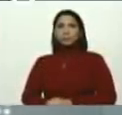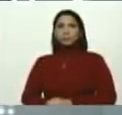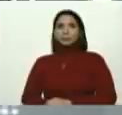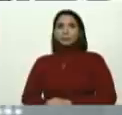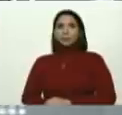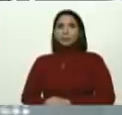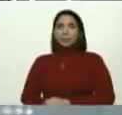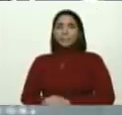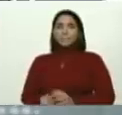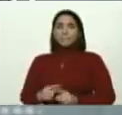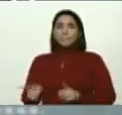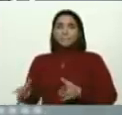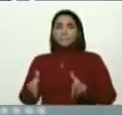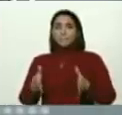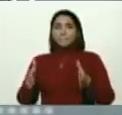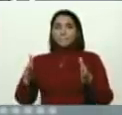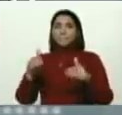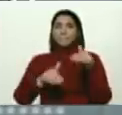Para este camino electoral,